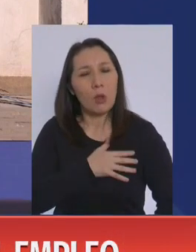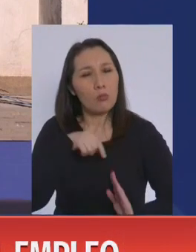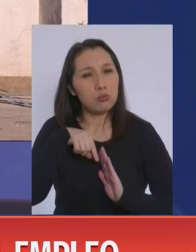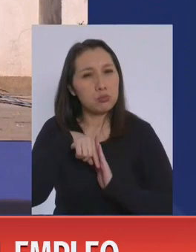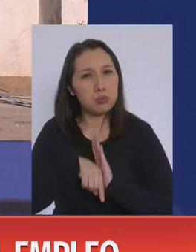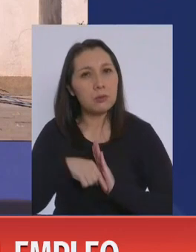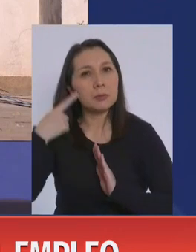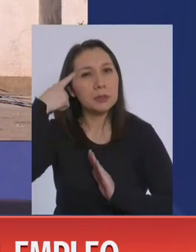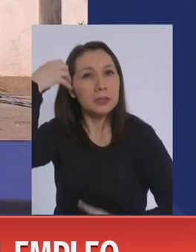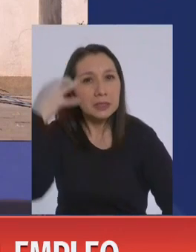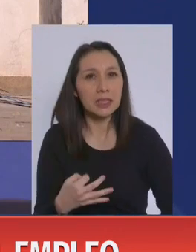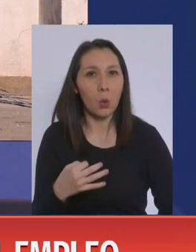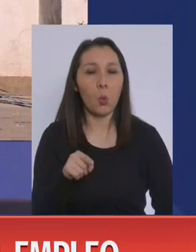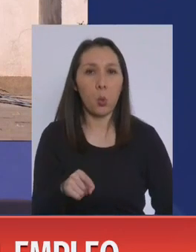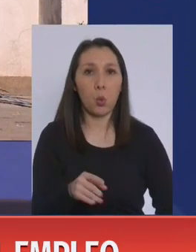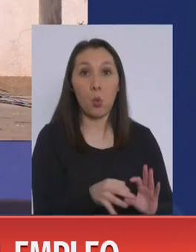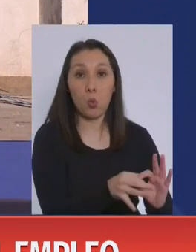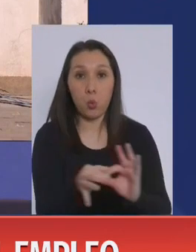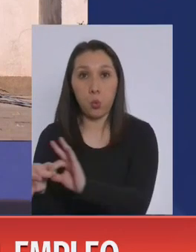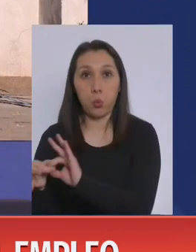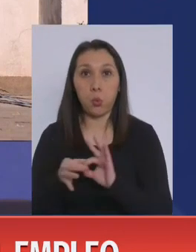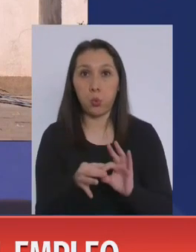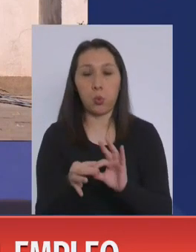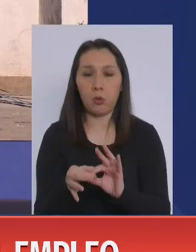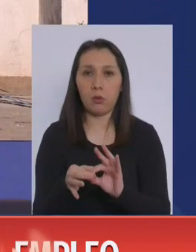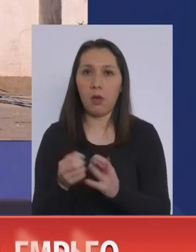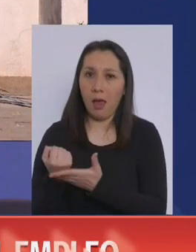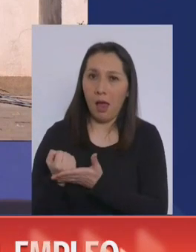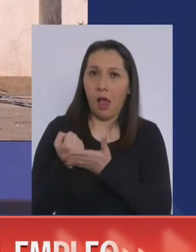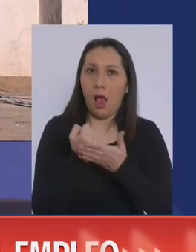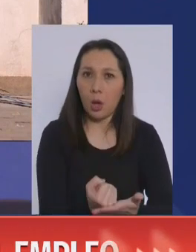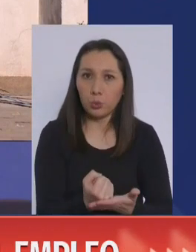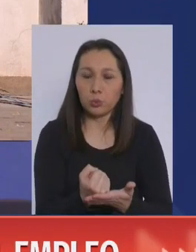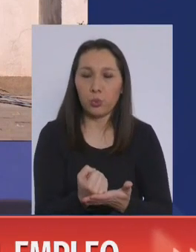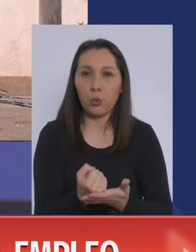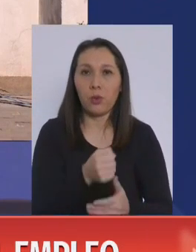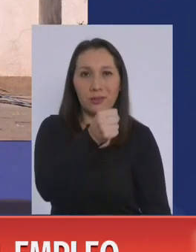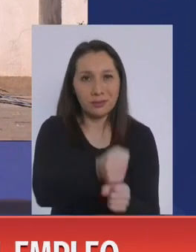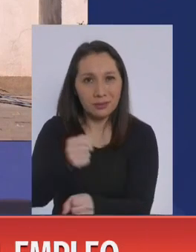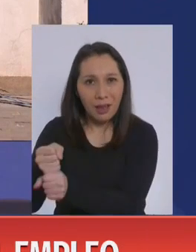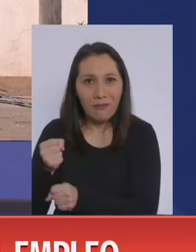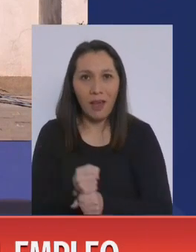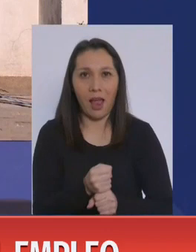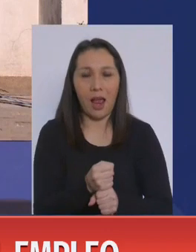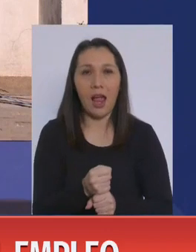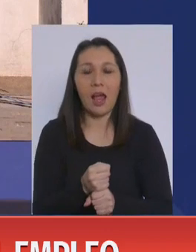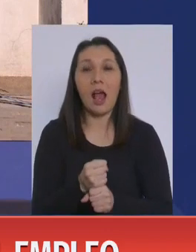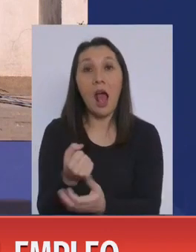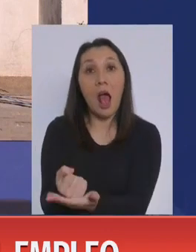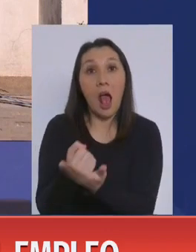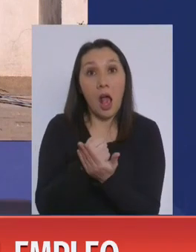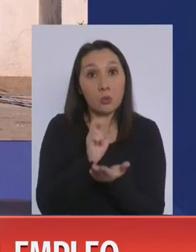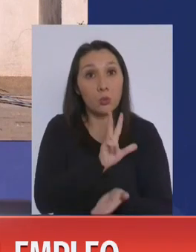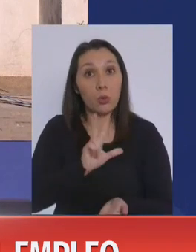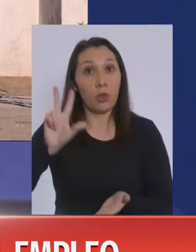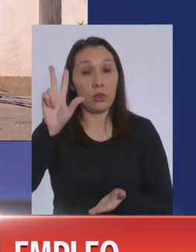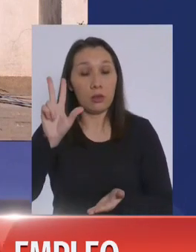convicción que con unidad, colaboración, trabajo y con la ayuda de